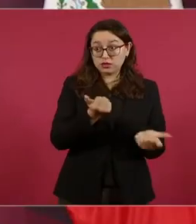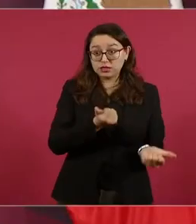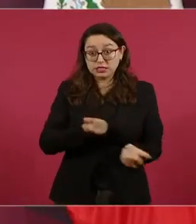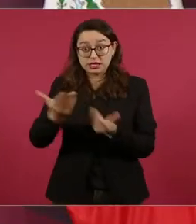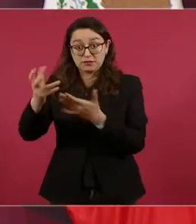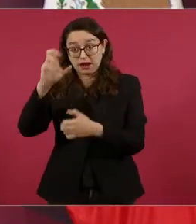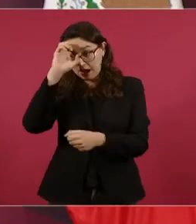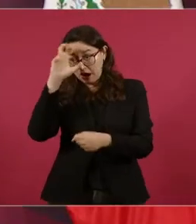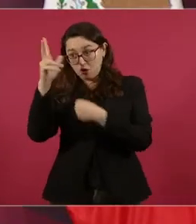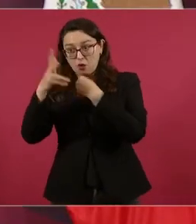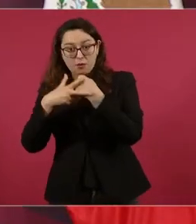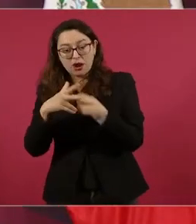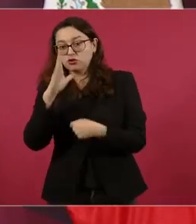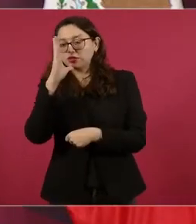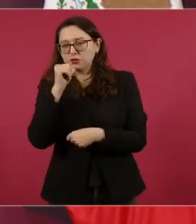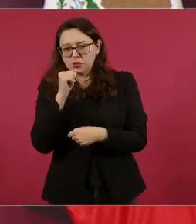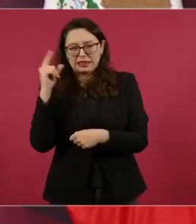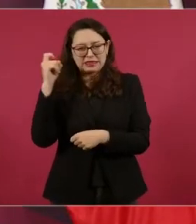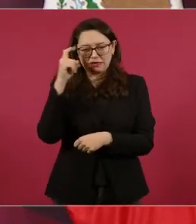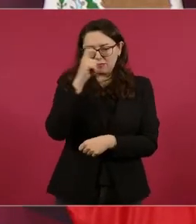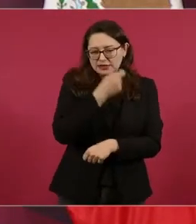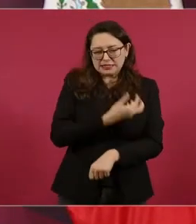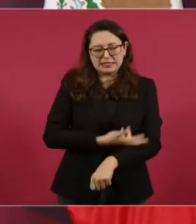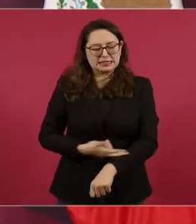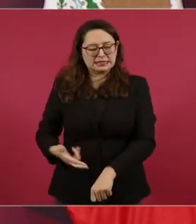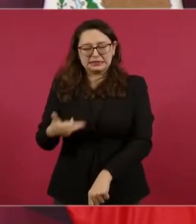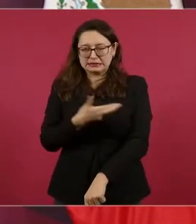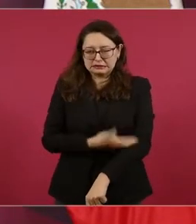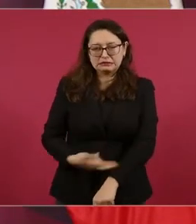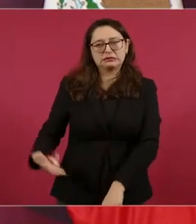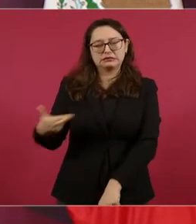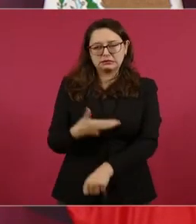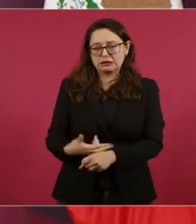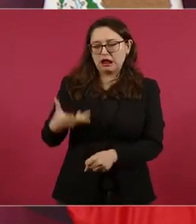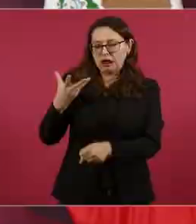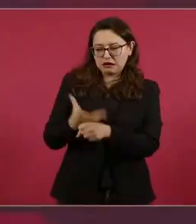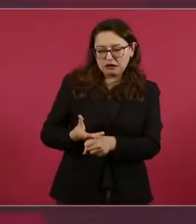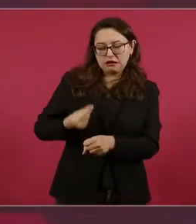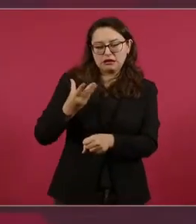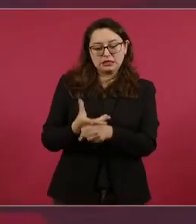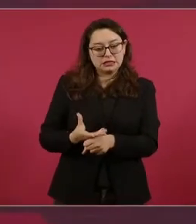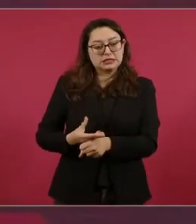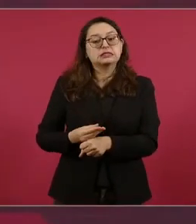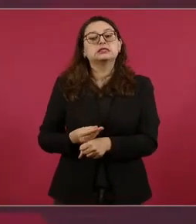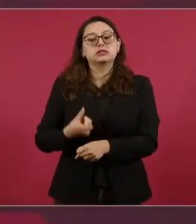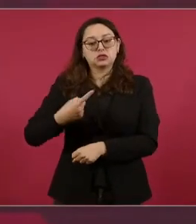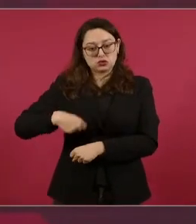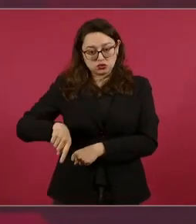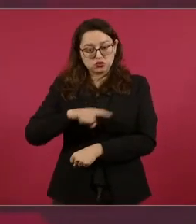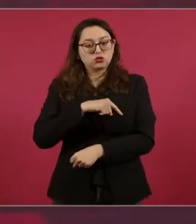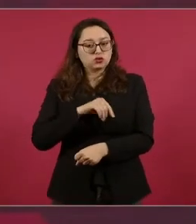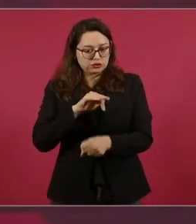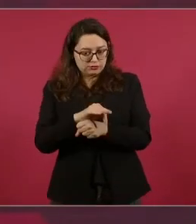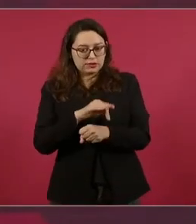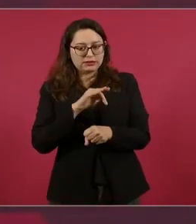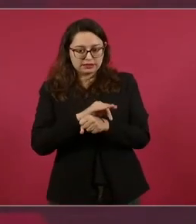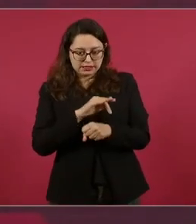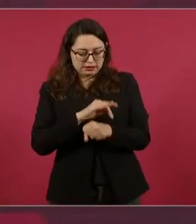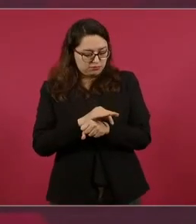Entonces si estamos apoyando a los productores a que se dedican a la actividad